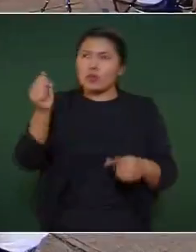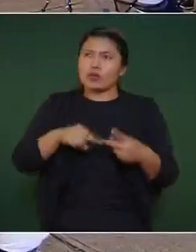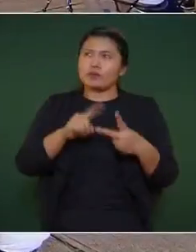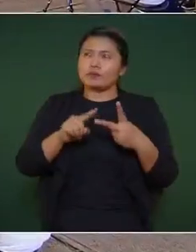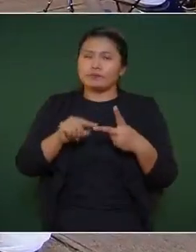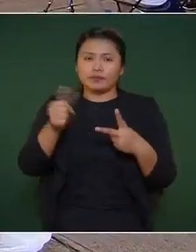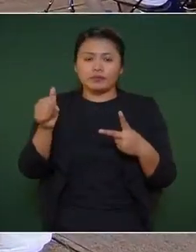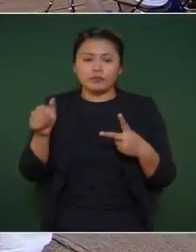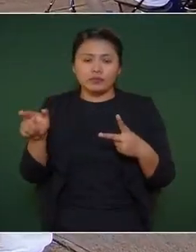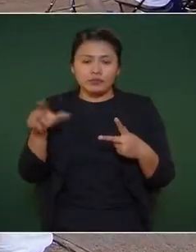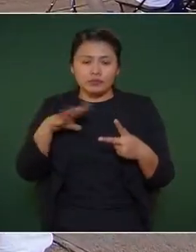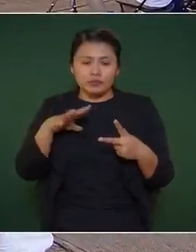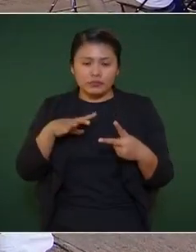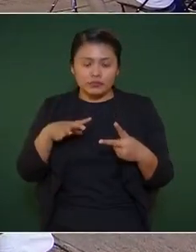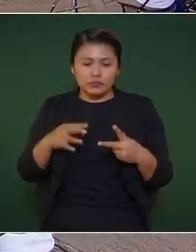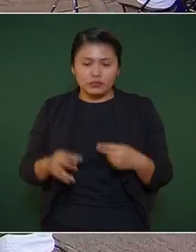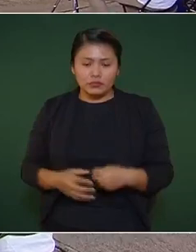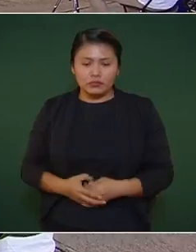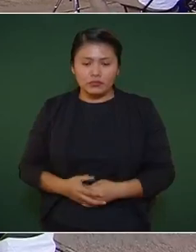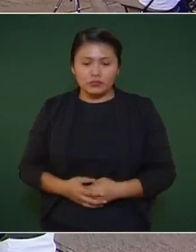Sí.